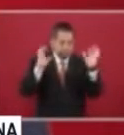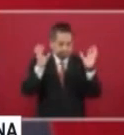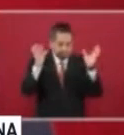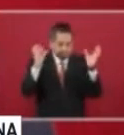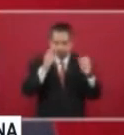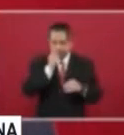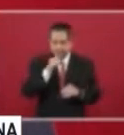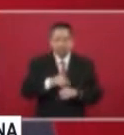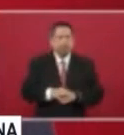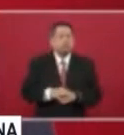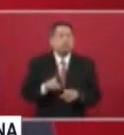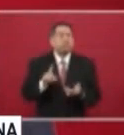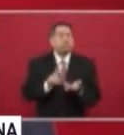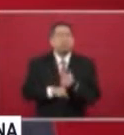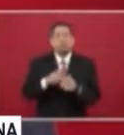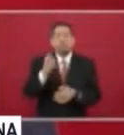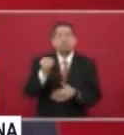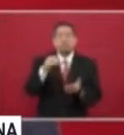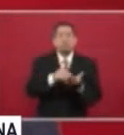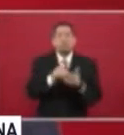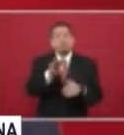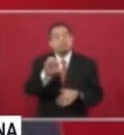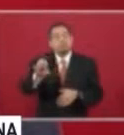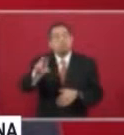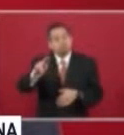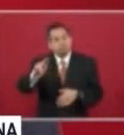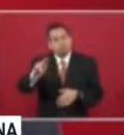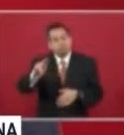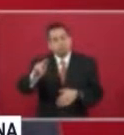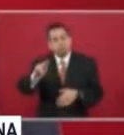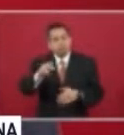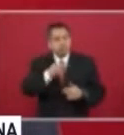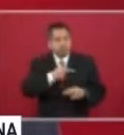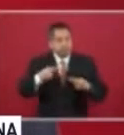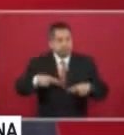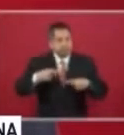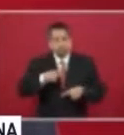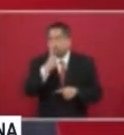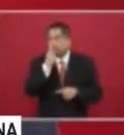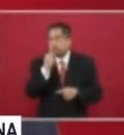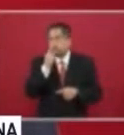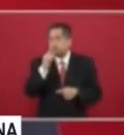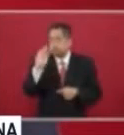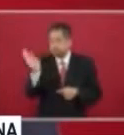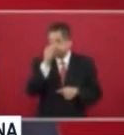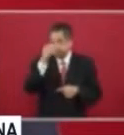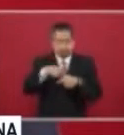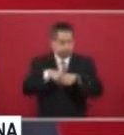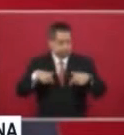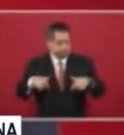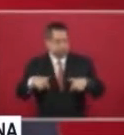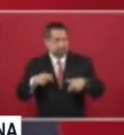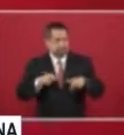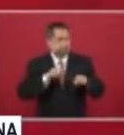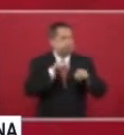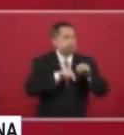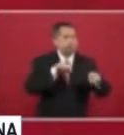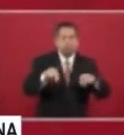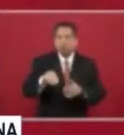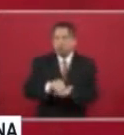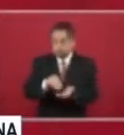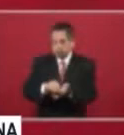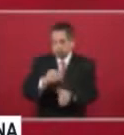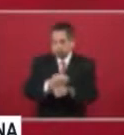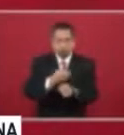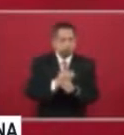carácter social de los integrantes de la guardia nacional sea homologados a